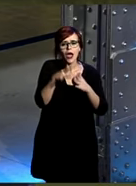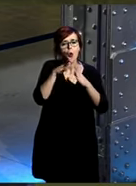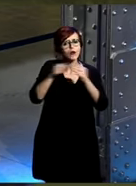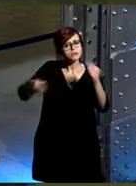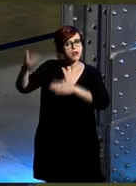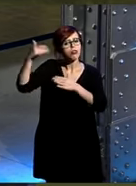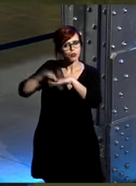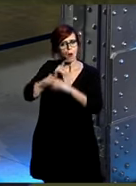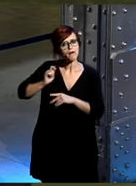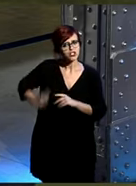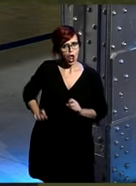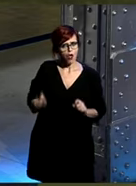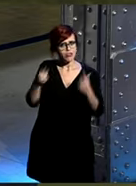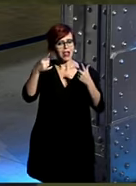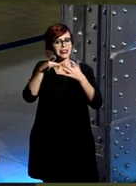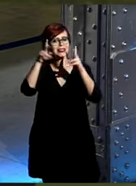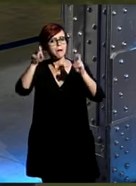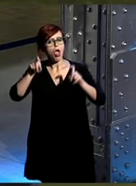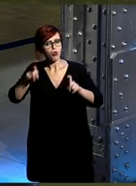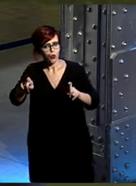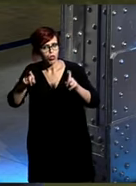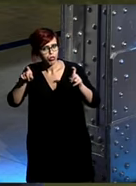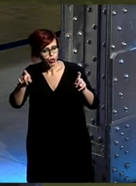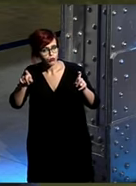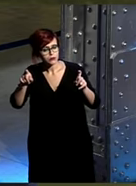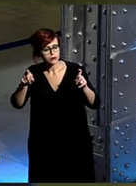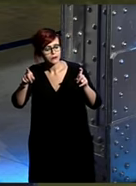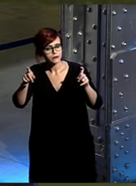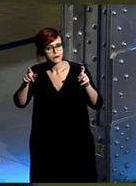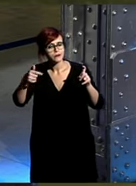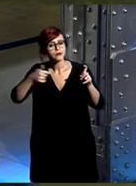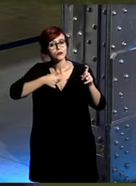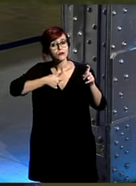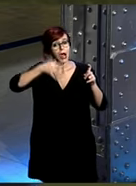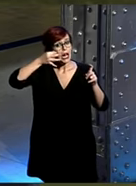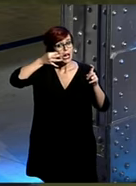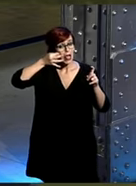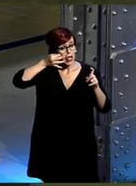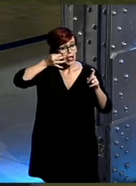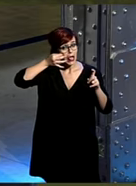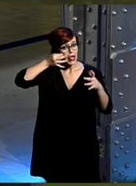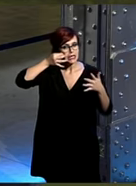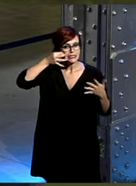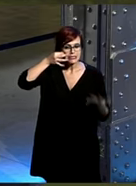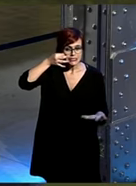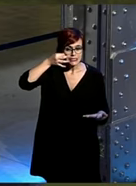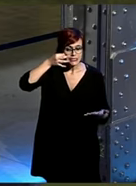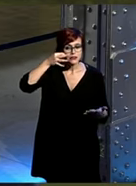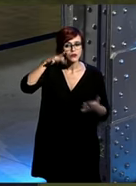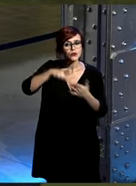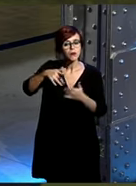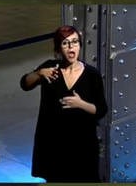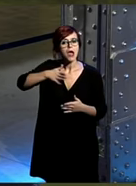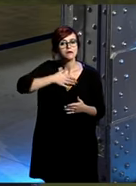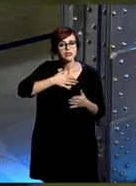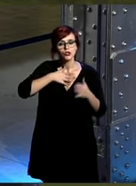universitario, como profesional de la educación, en realidad no tenía... Nadie me